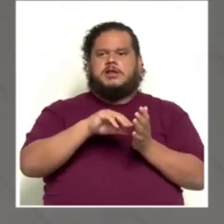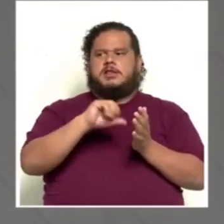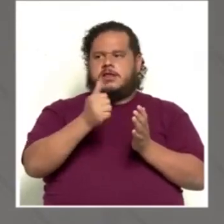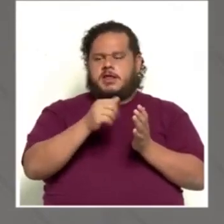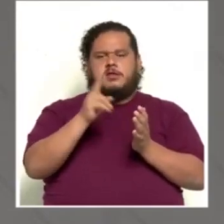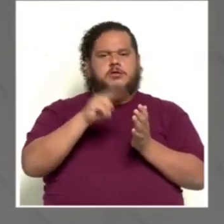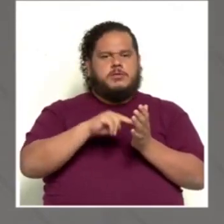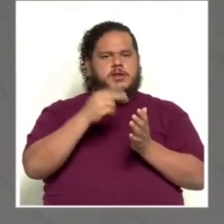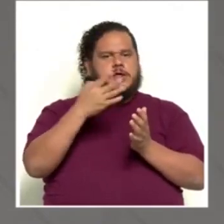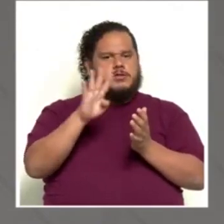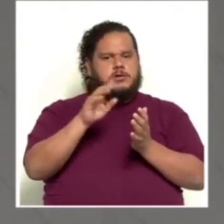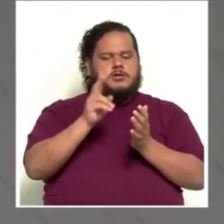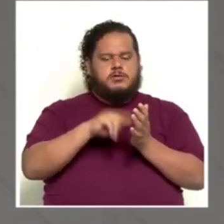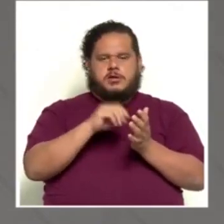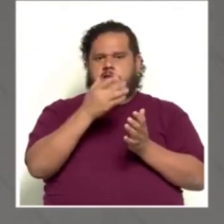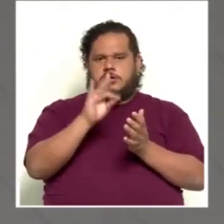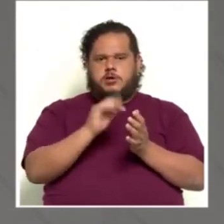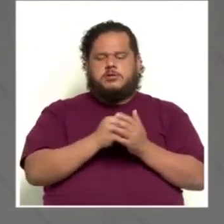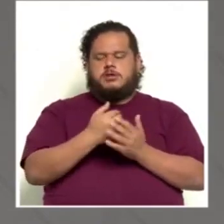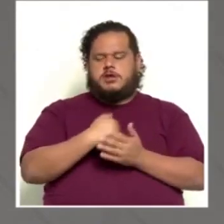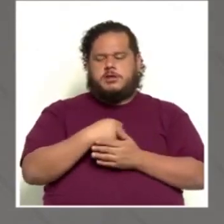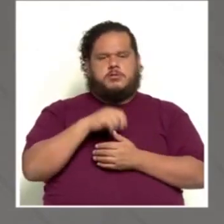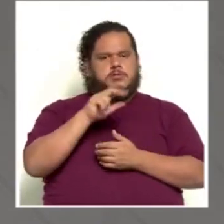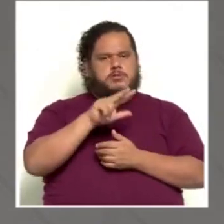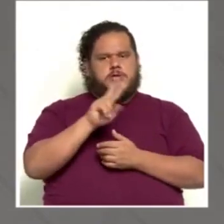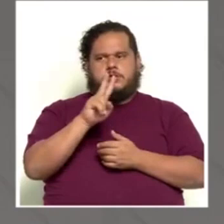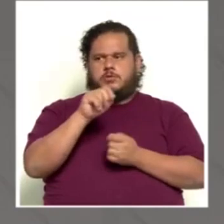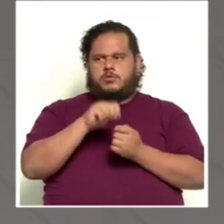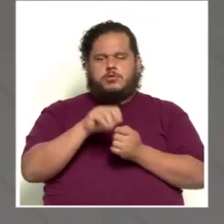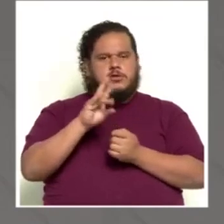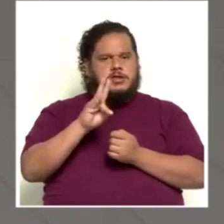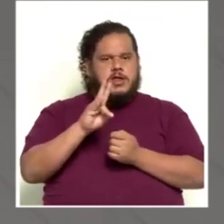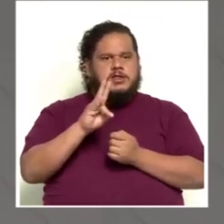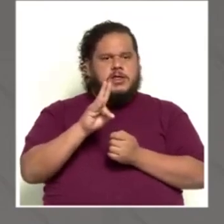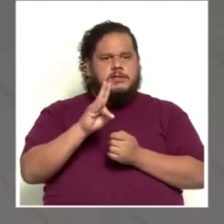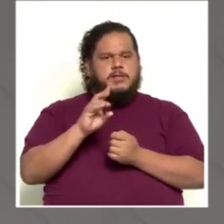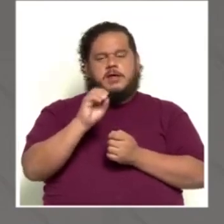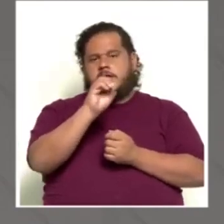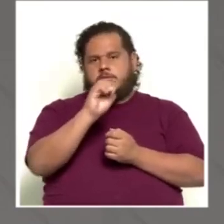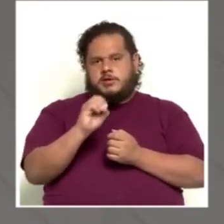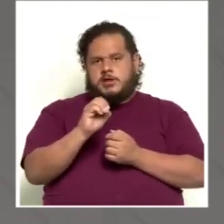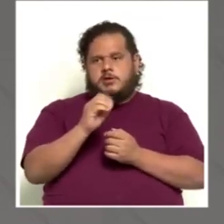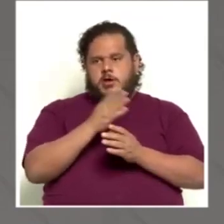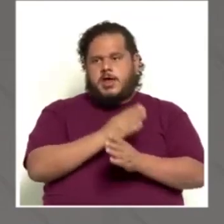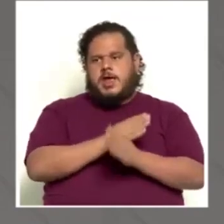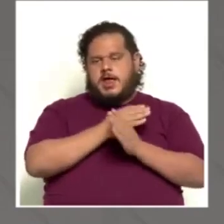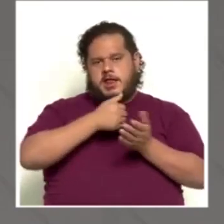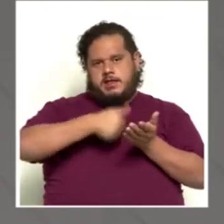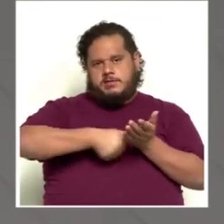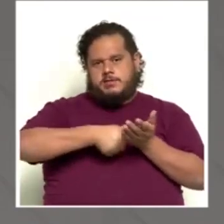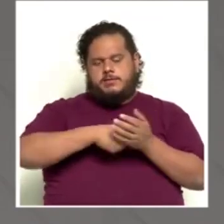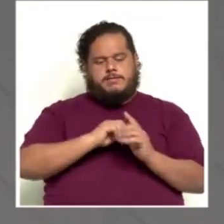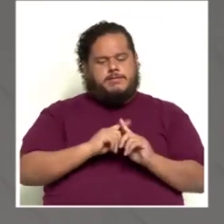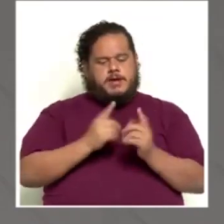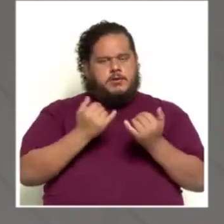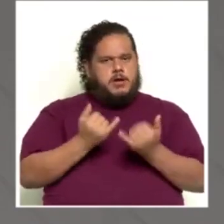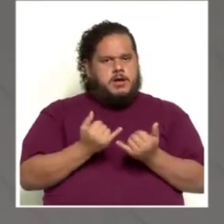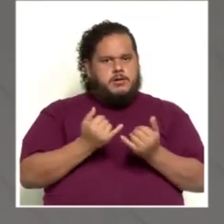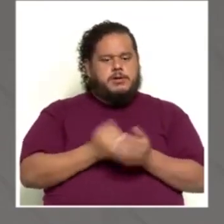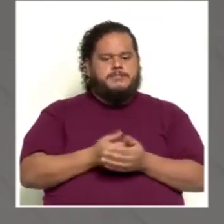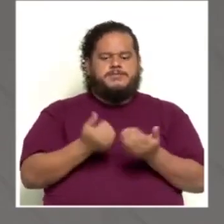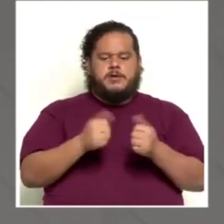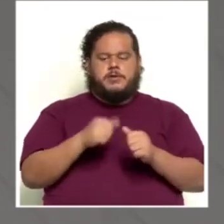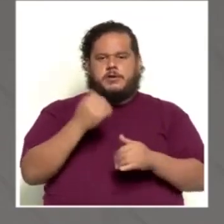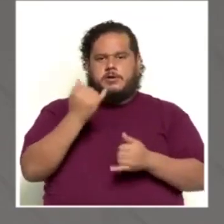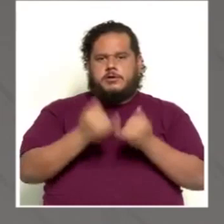2018, estábamos en un 32,7% en promedio el abstencionismo. Y ahora, pues, de acuerdo a los